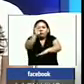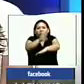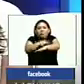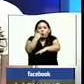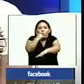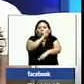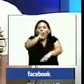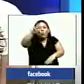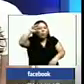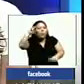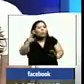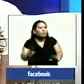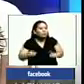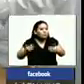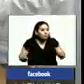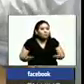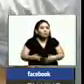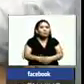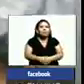son Las señales De alarma